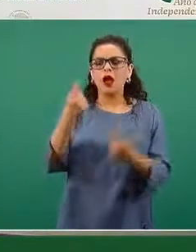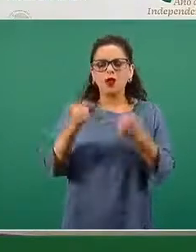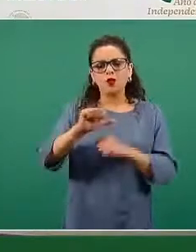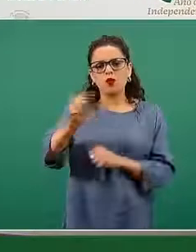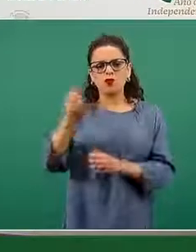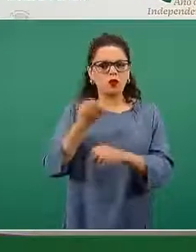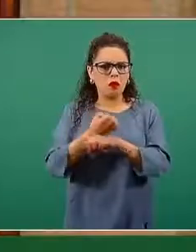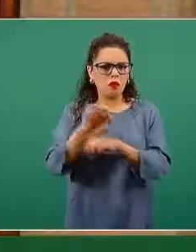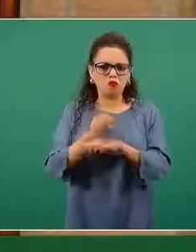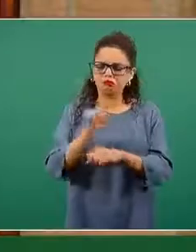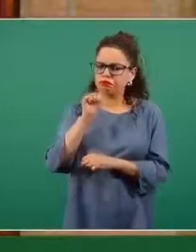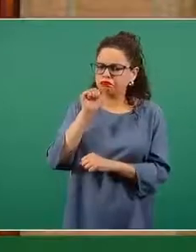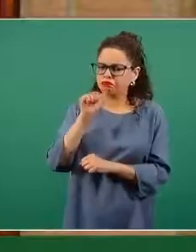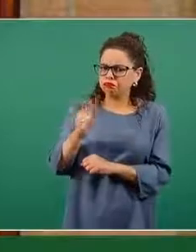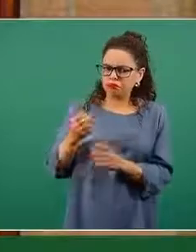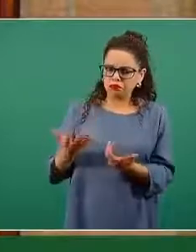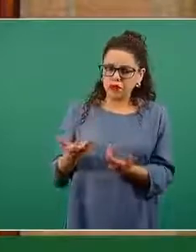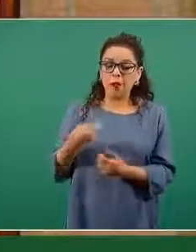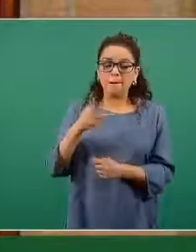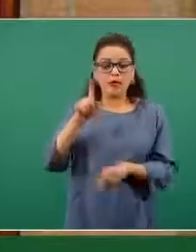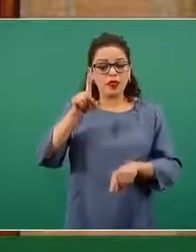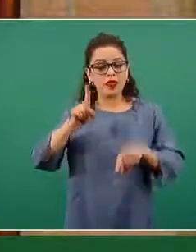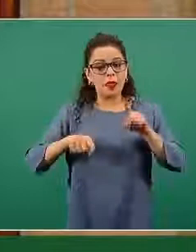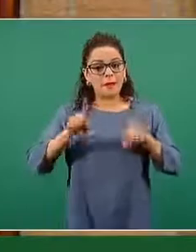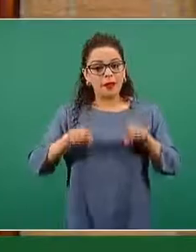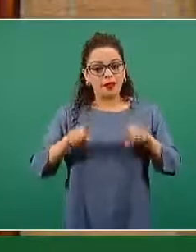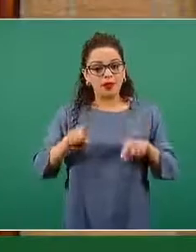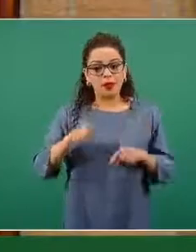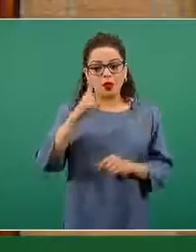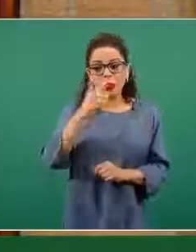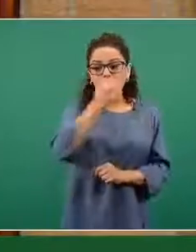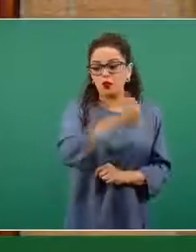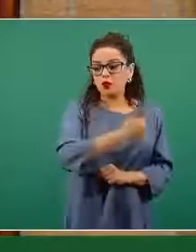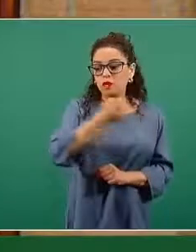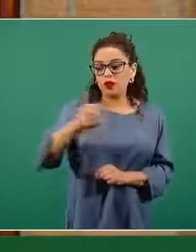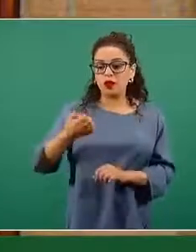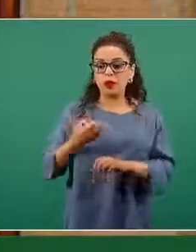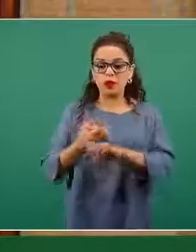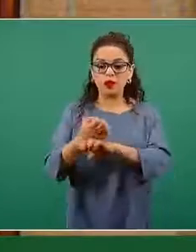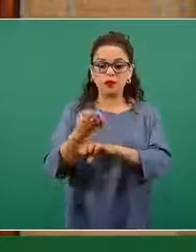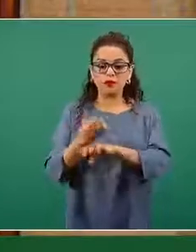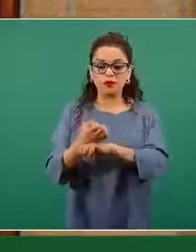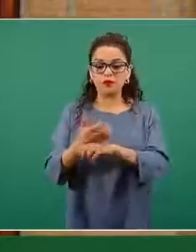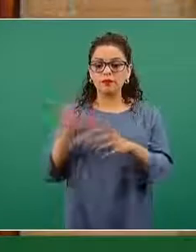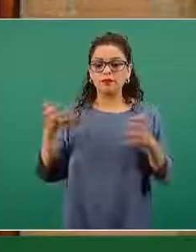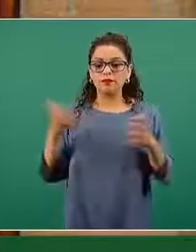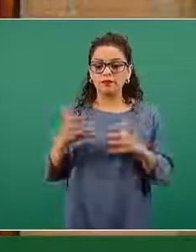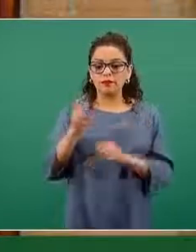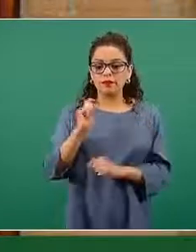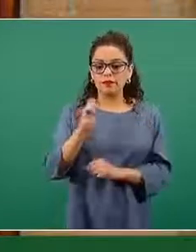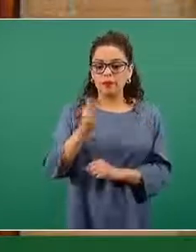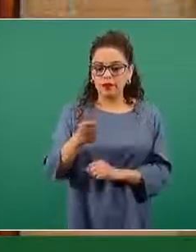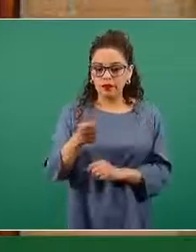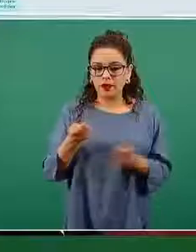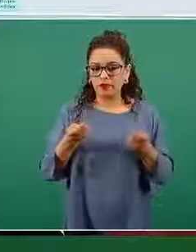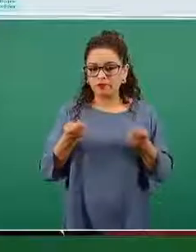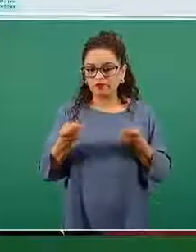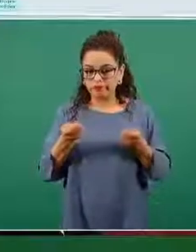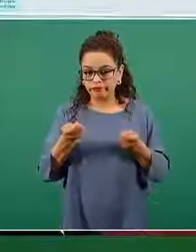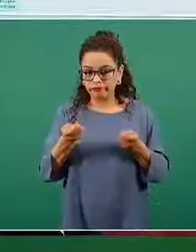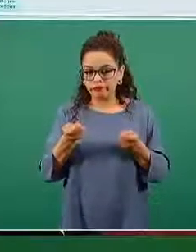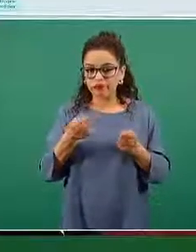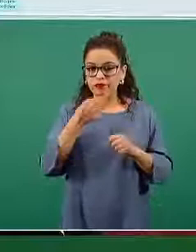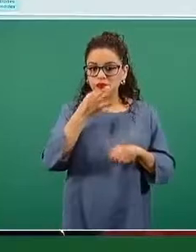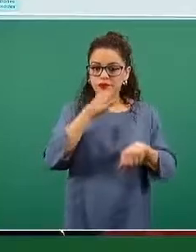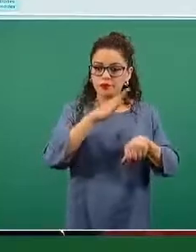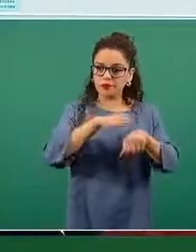no necesariamente. Esto va a depender de cómo cada una de las entidades federativas aplicó, mantuvo y pudo